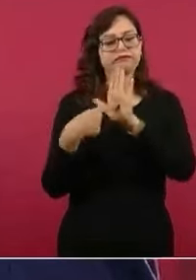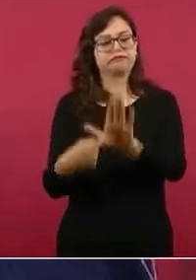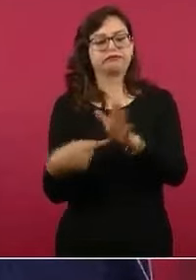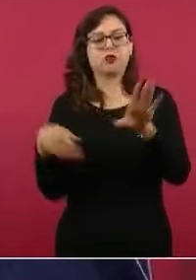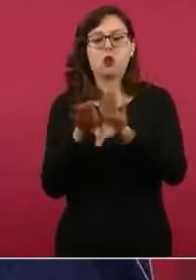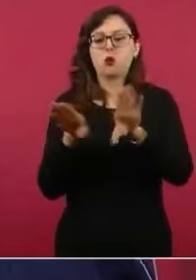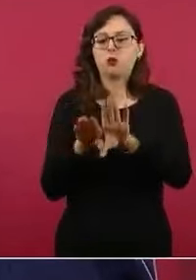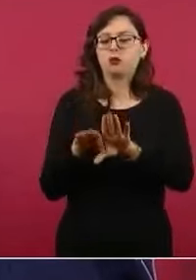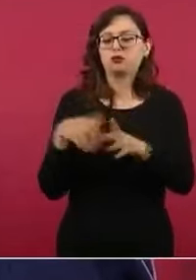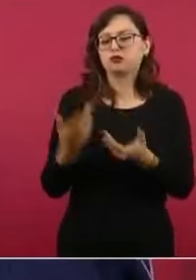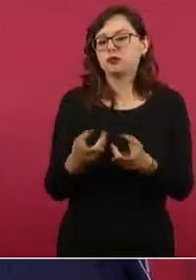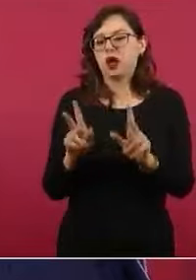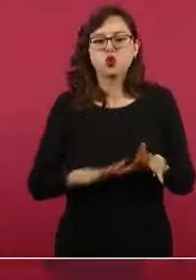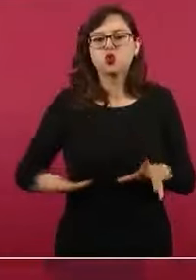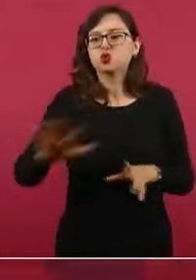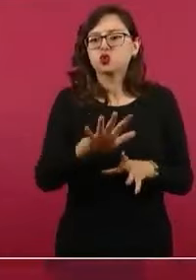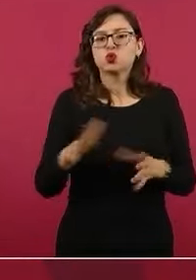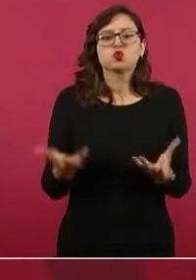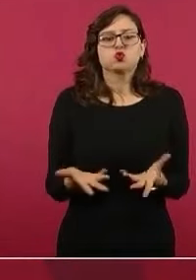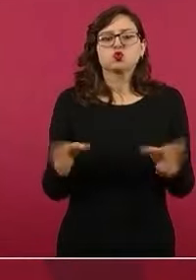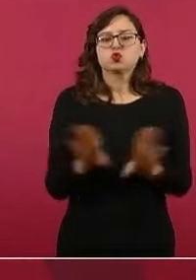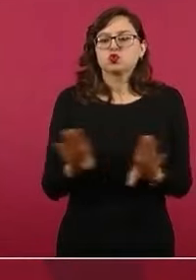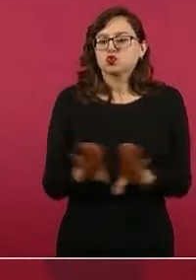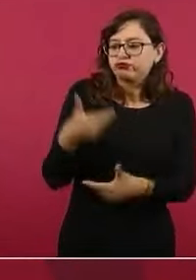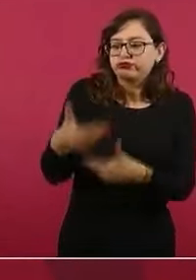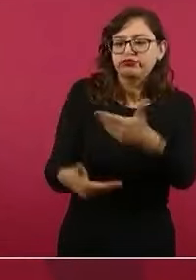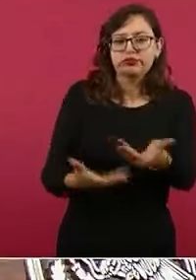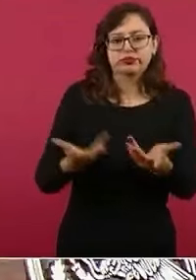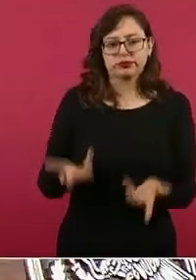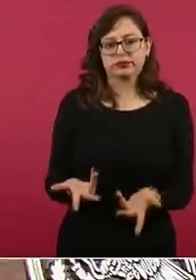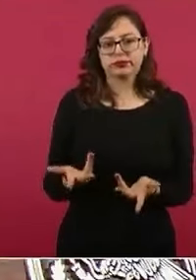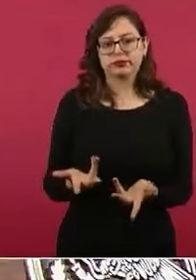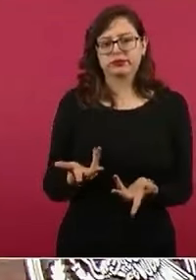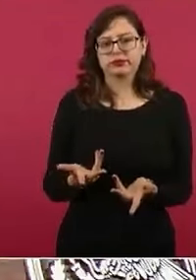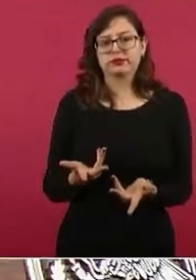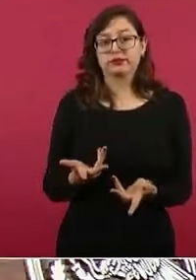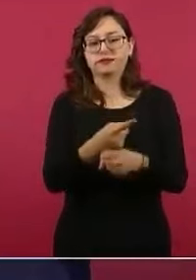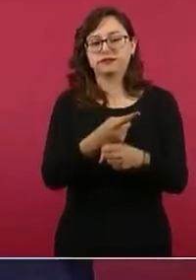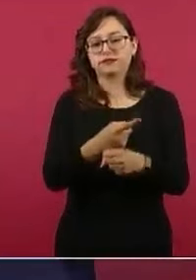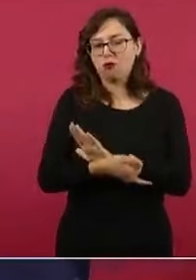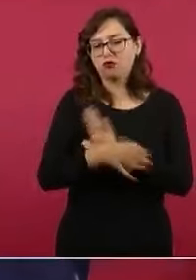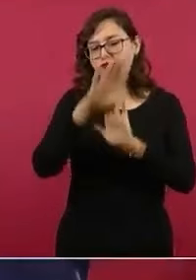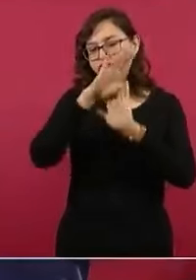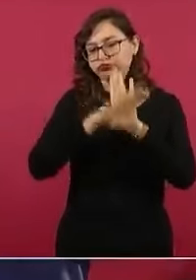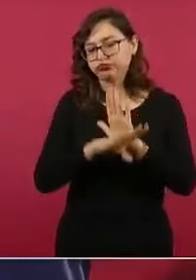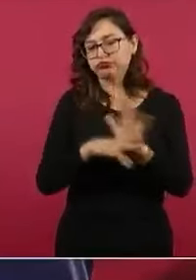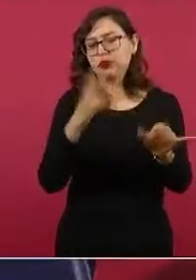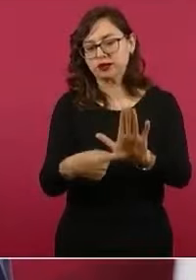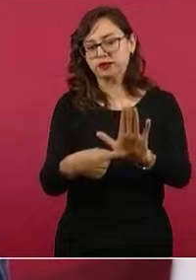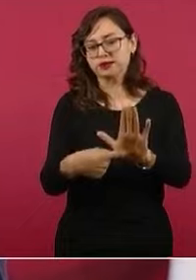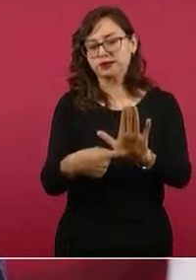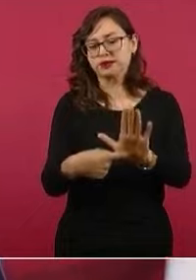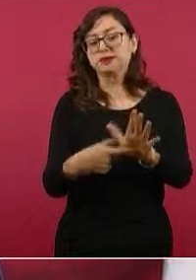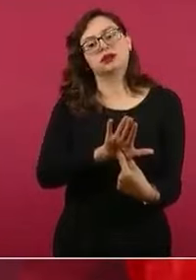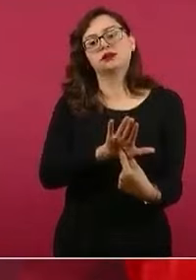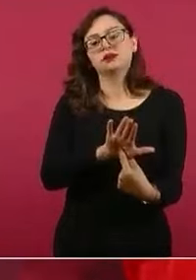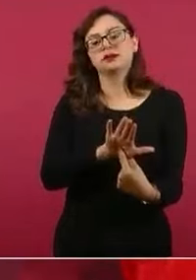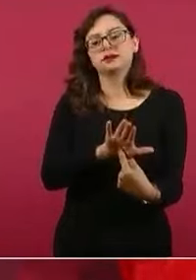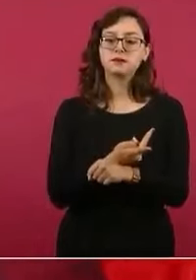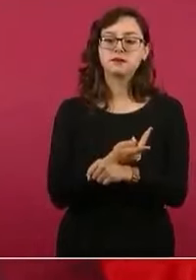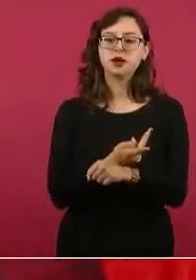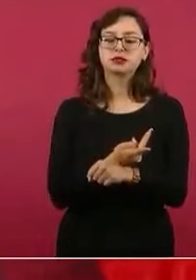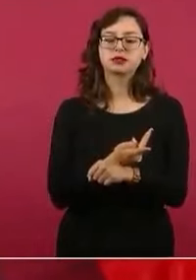vamos en lo económico, en lo social, informar más sobre el plan de seguridad y argumentar con datos el